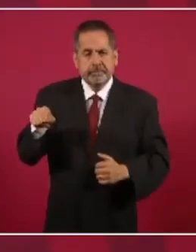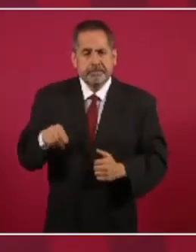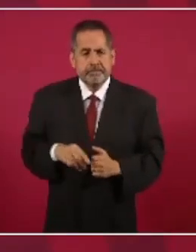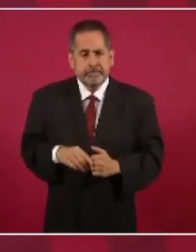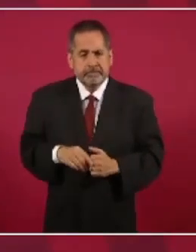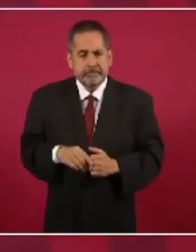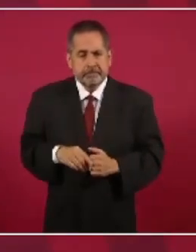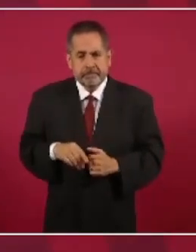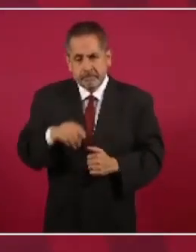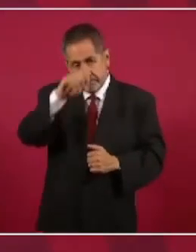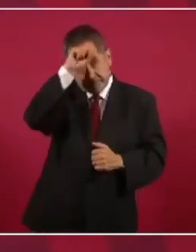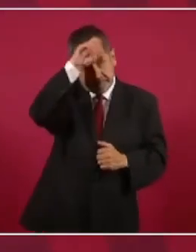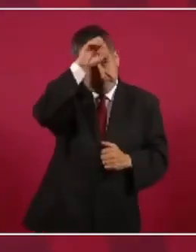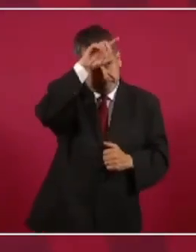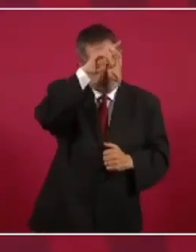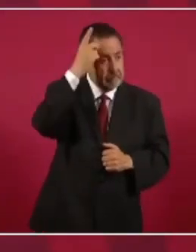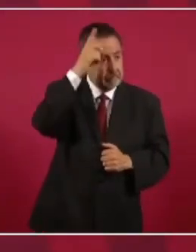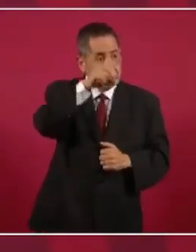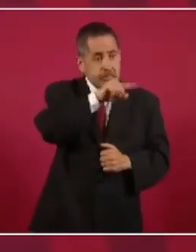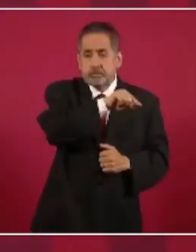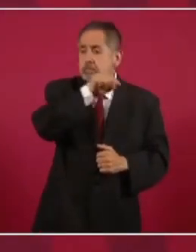de los mineros,